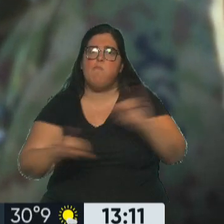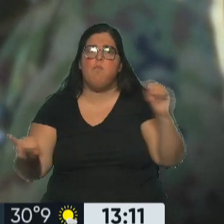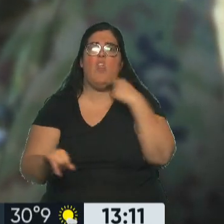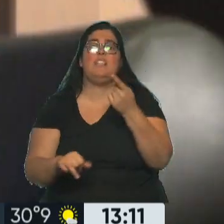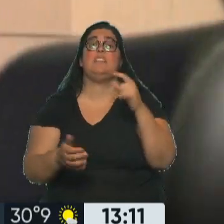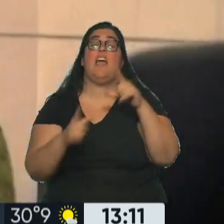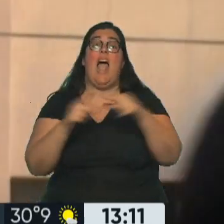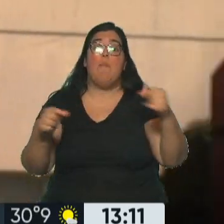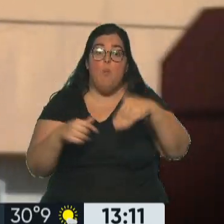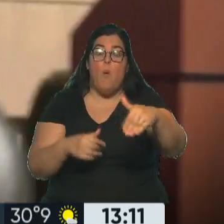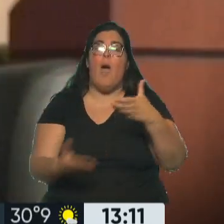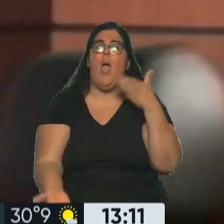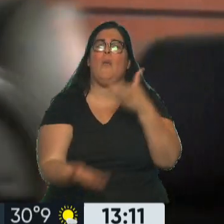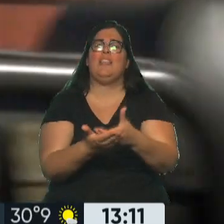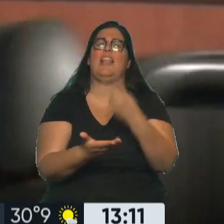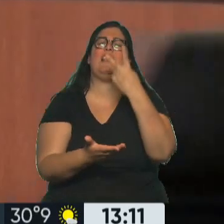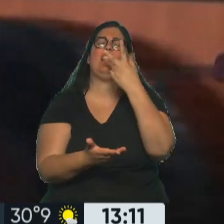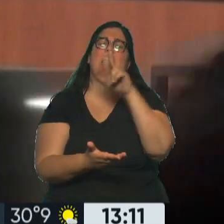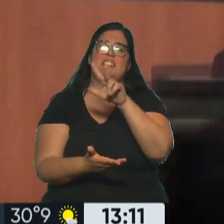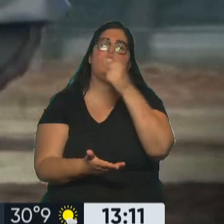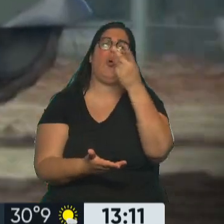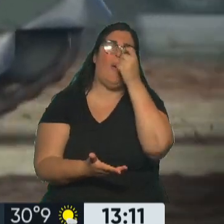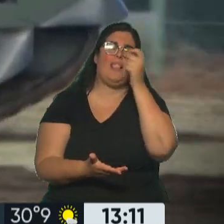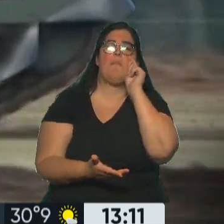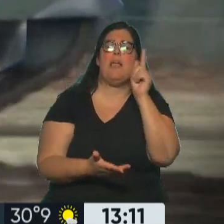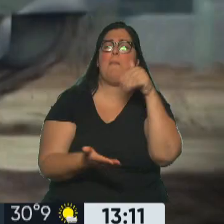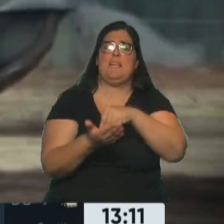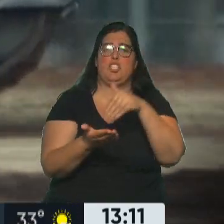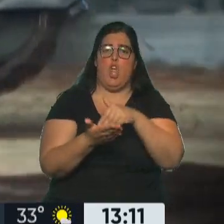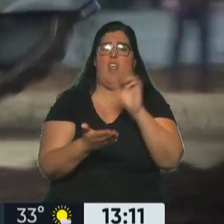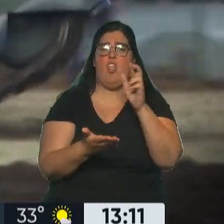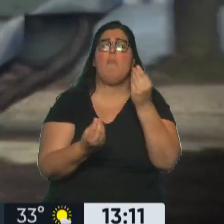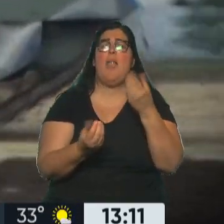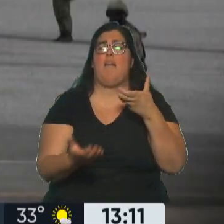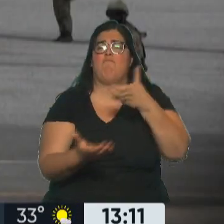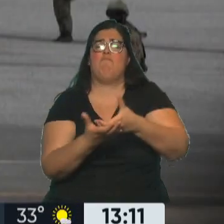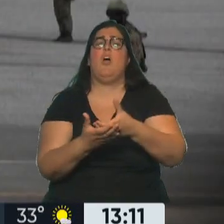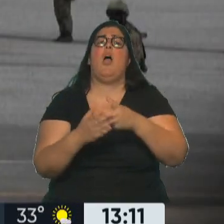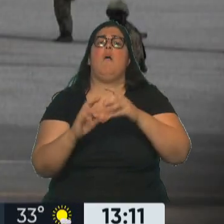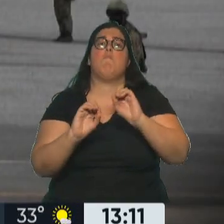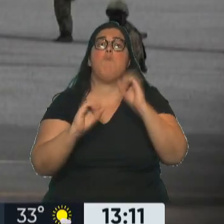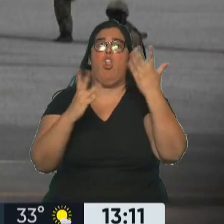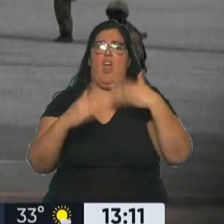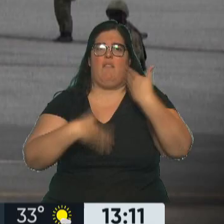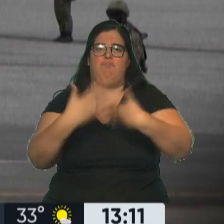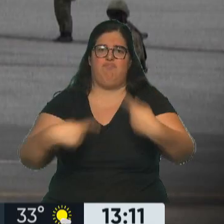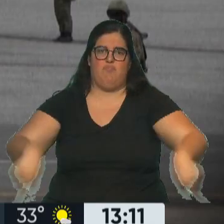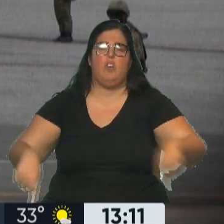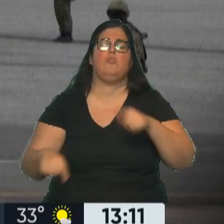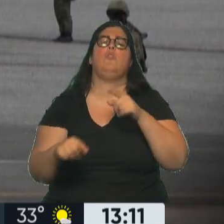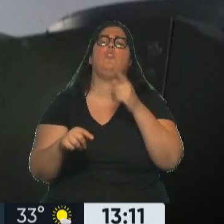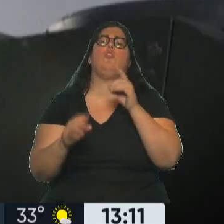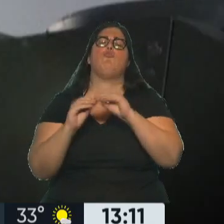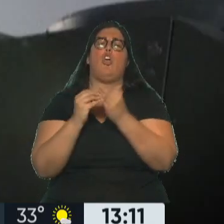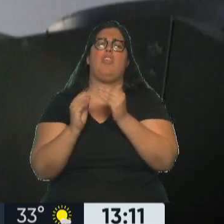planea invertir al menos $320 mil millones en esa modernización, un monto que se aplicará en un programa de 5